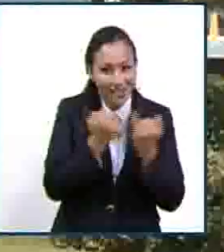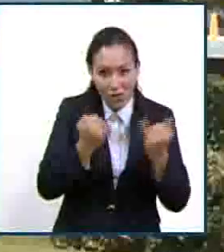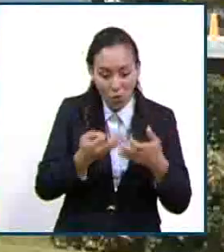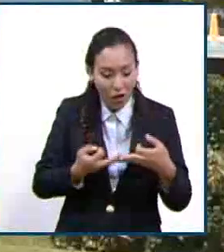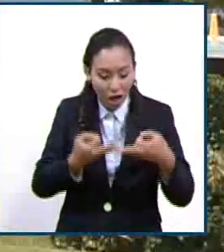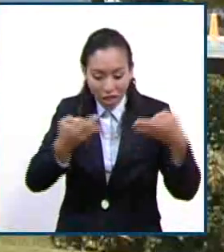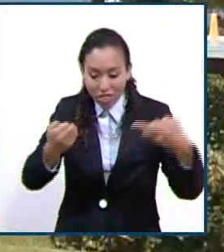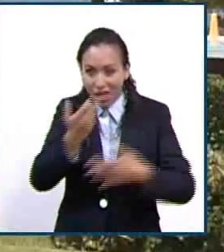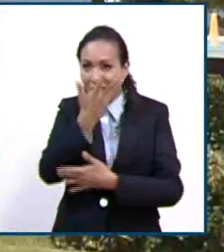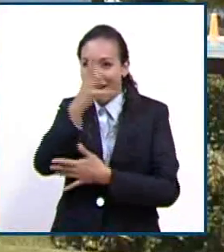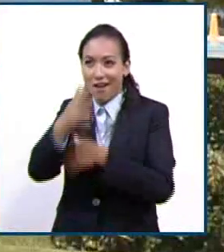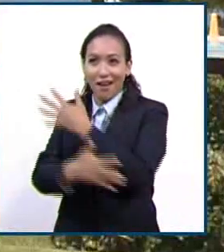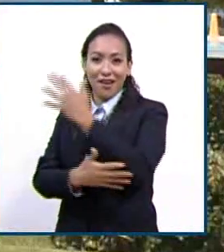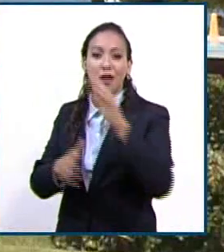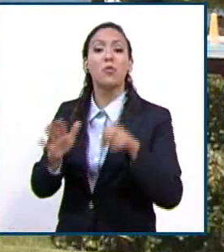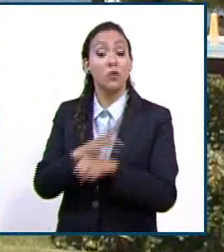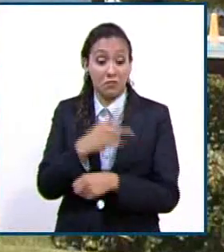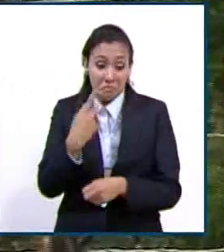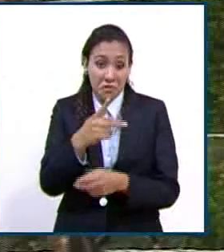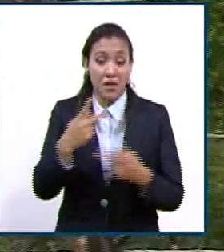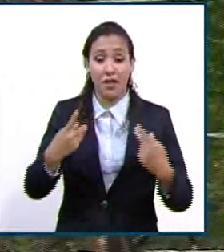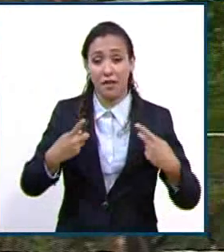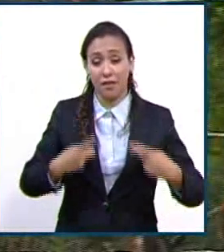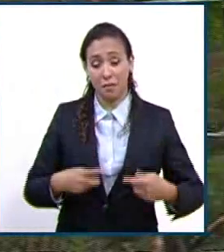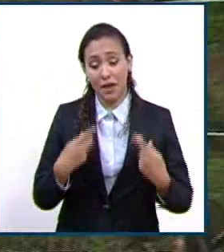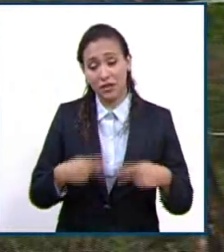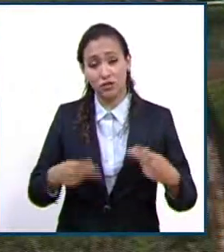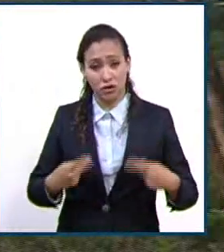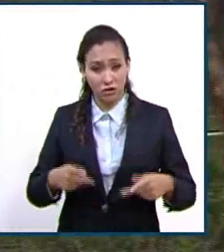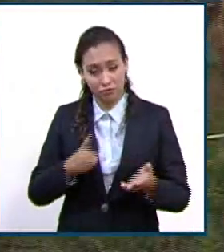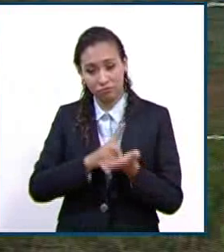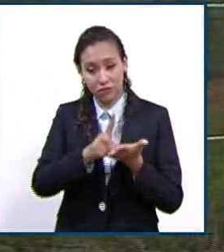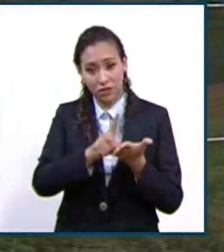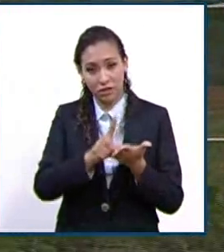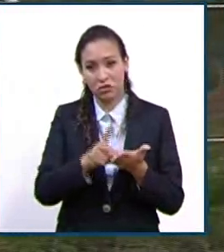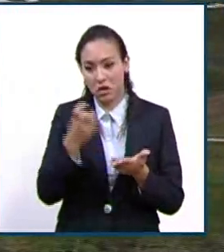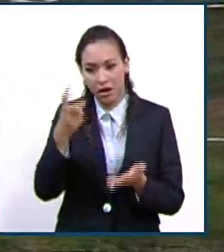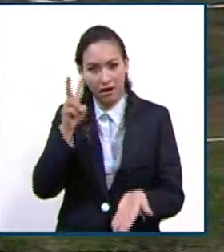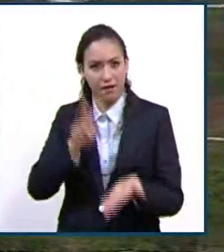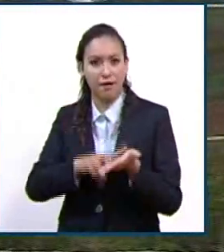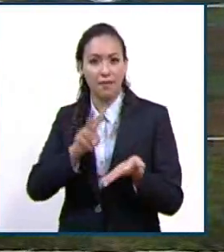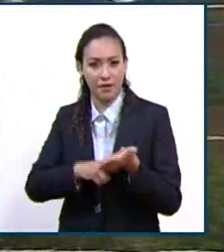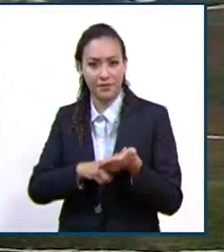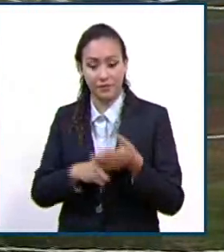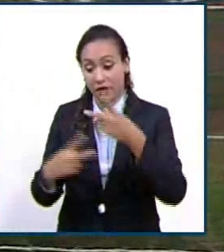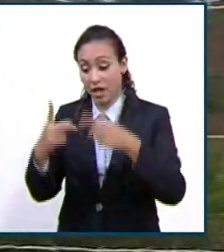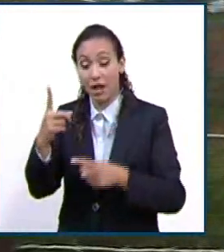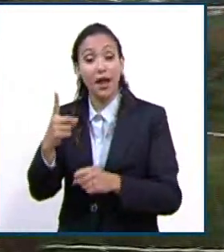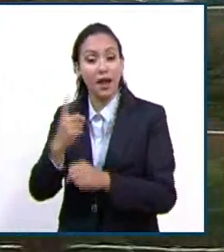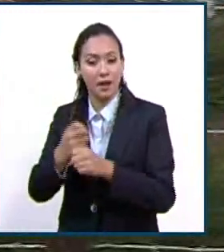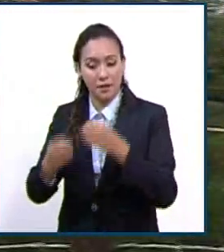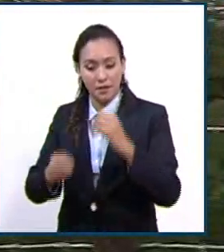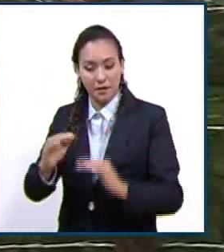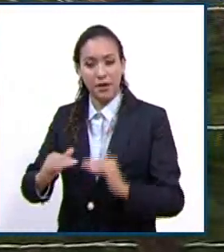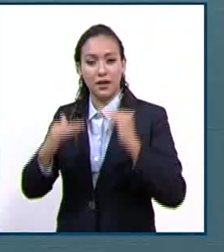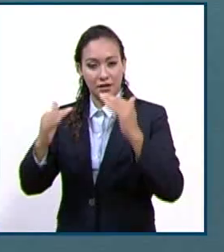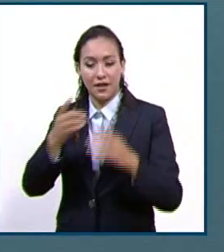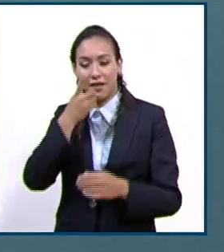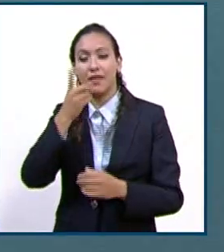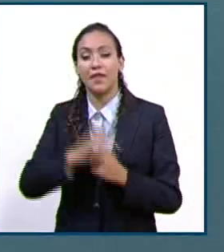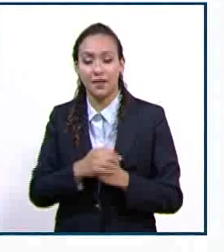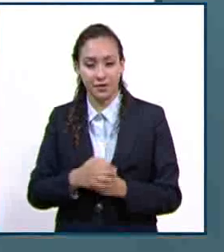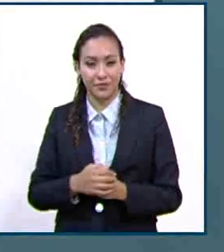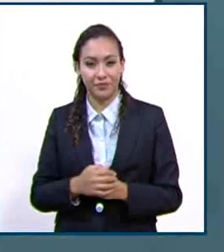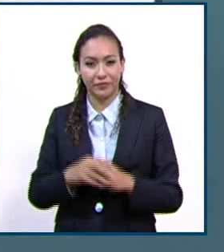su conexión con otros derechos y por el valor que tiene en sí misma. La primera sala desarrolló los siguientes principios en